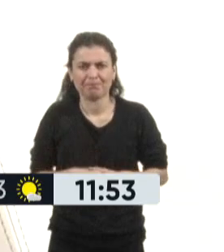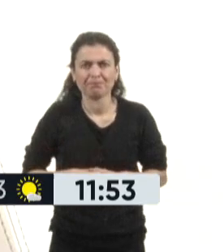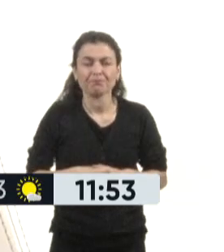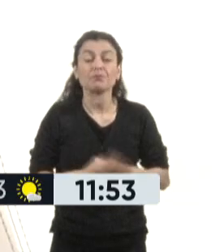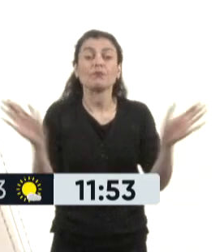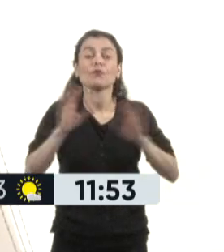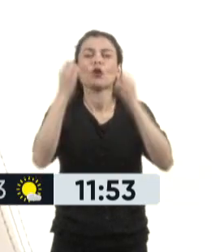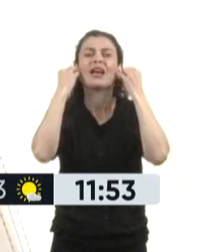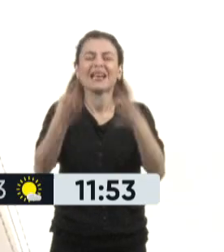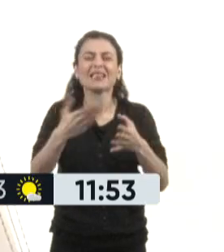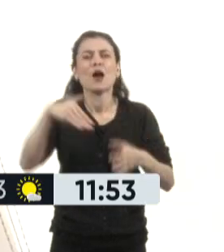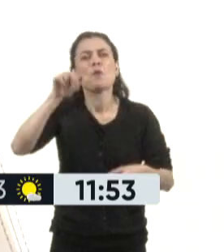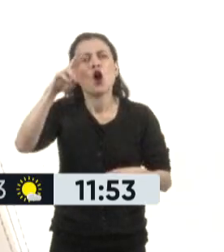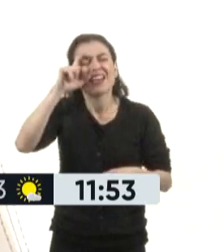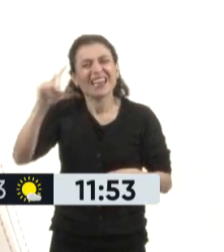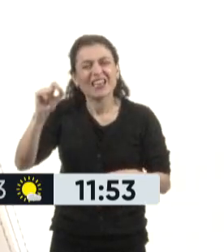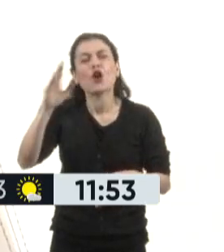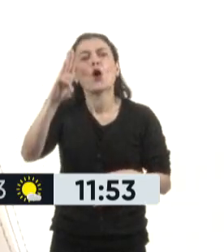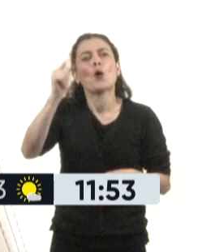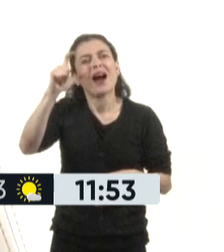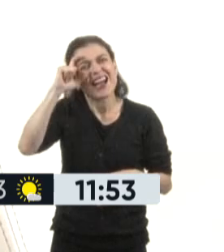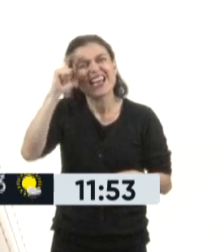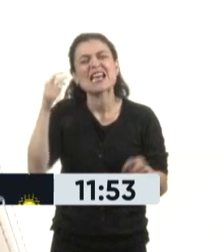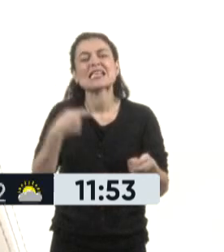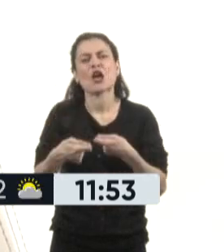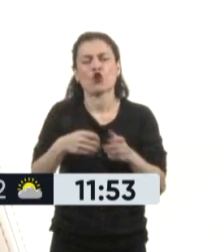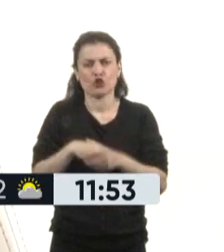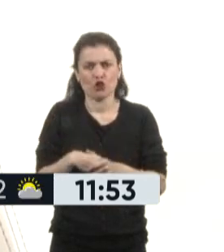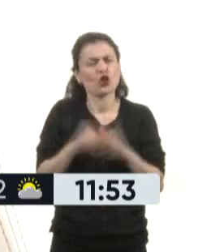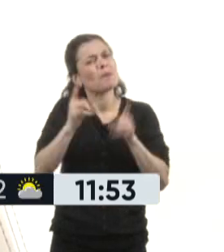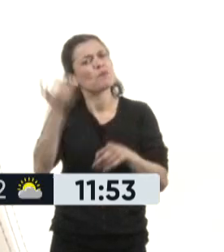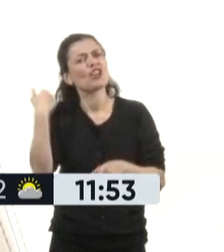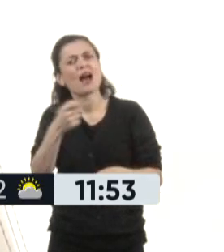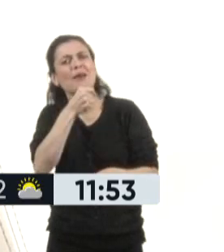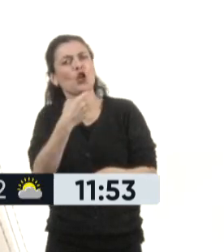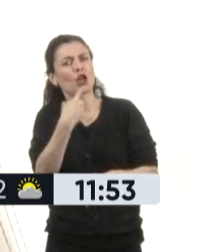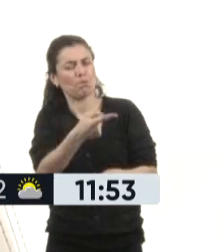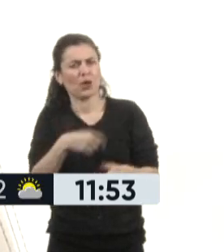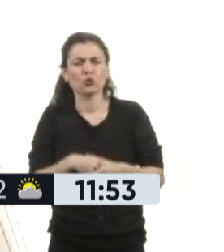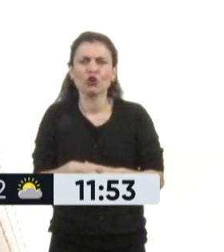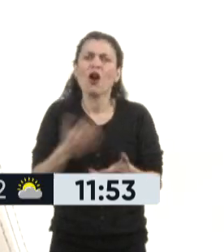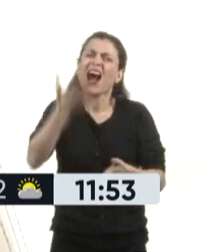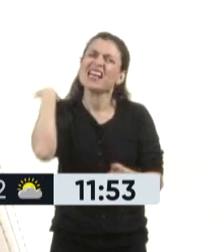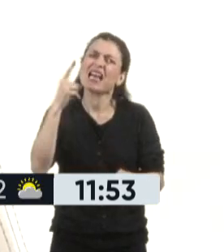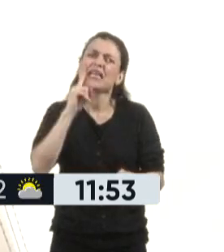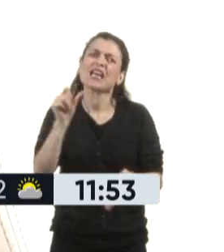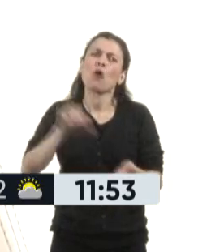Hola, ¿qué tal, vocero? Francisco Moreno para BAE Negocios. Retomando lo que decía el compañero, si bien que ayer subió el riesgo